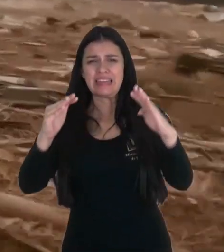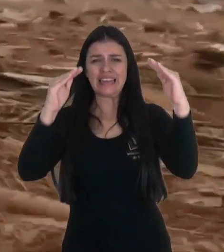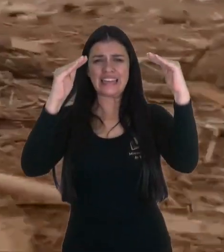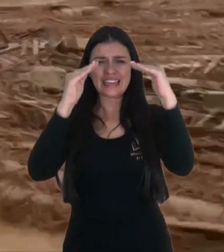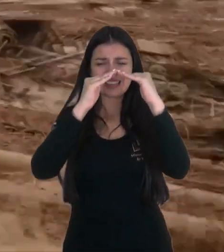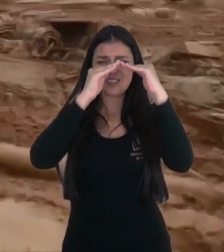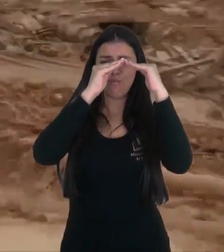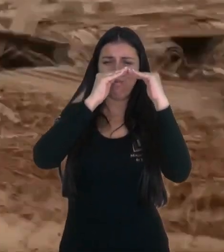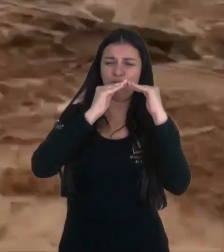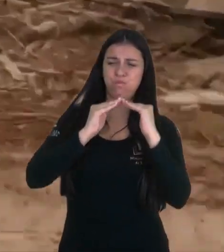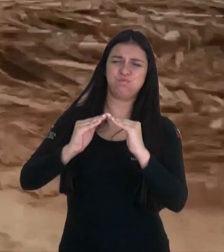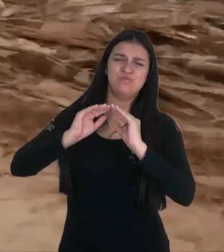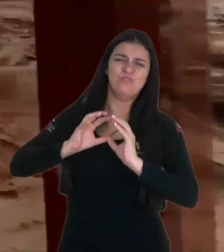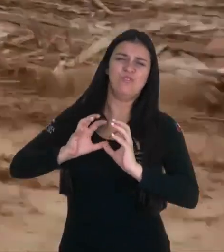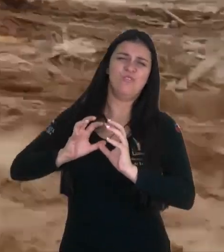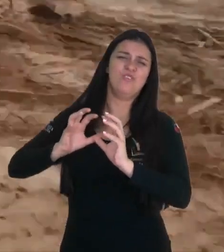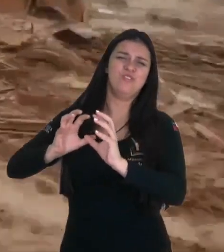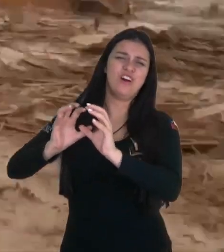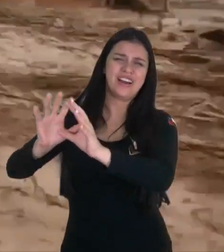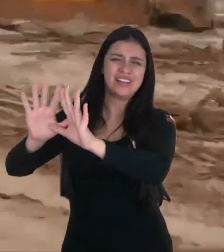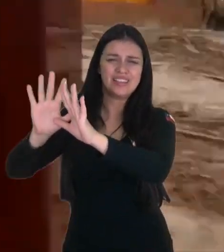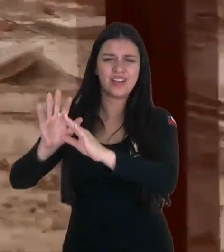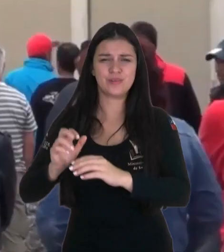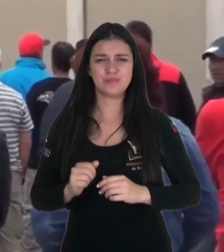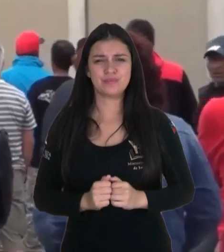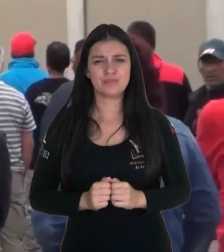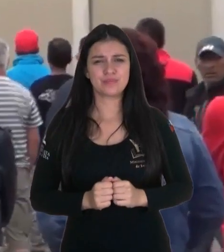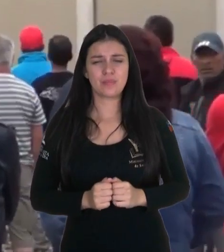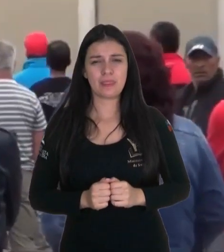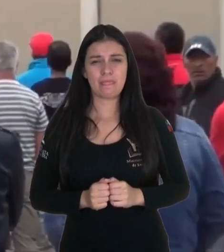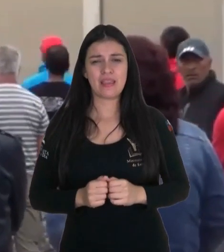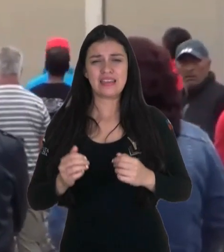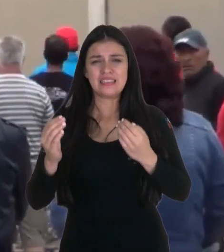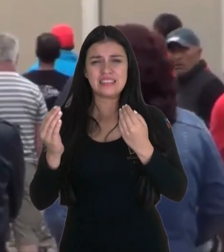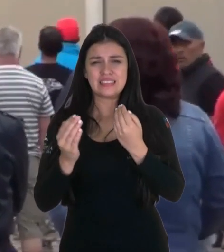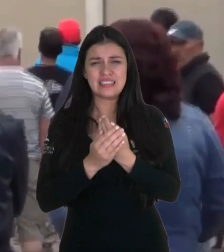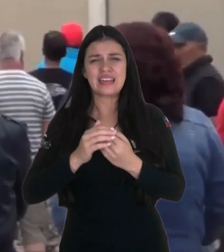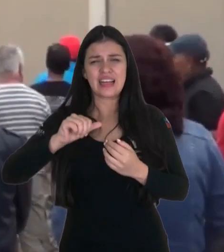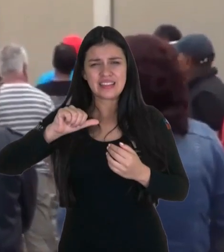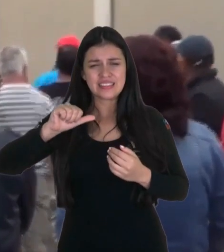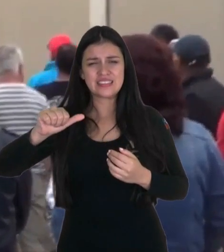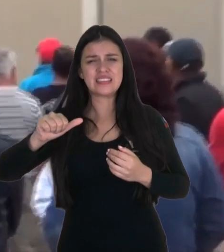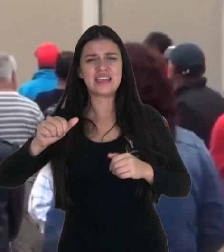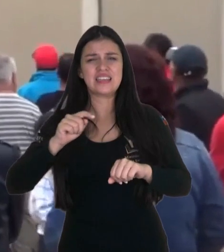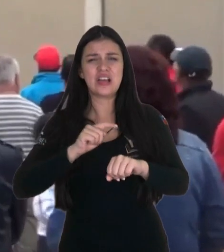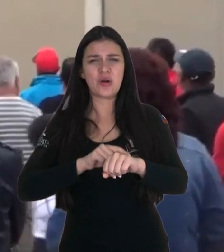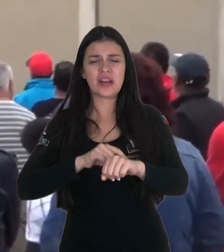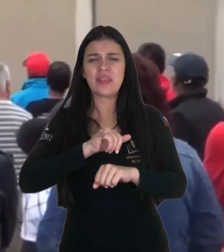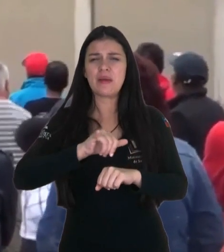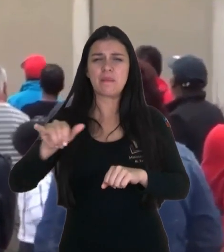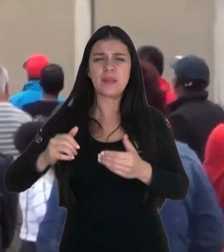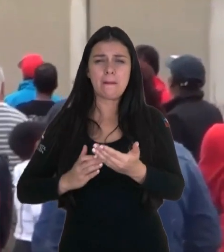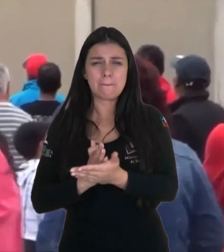tractores, todo era arrastrado por el aluvión. Cerca de 6 horas después de comenzar la